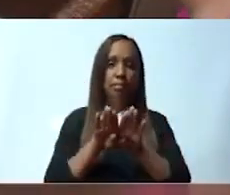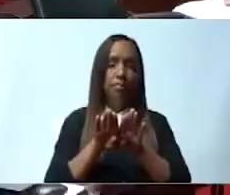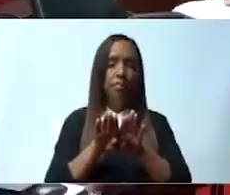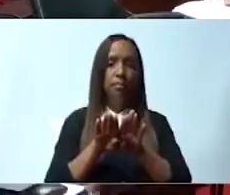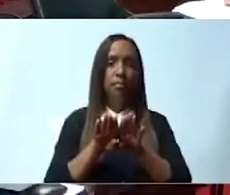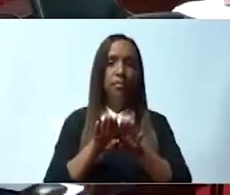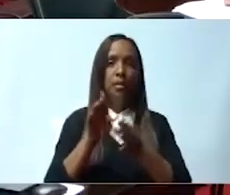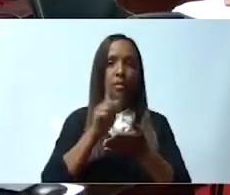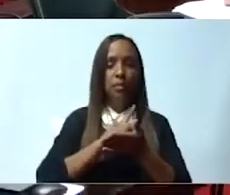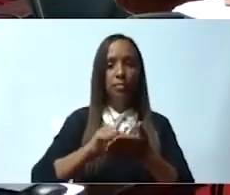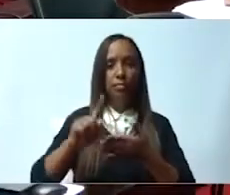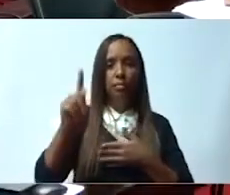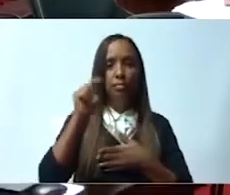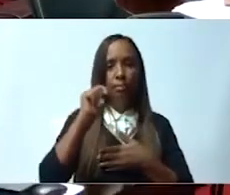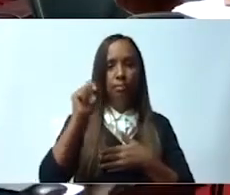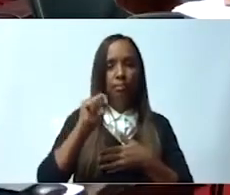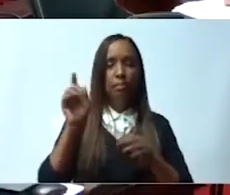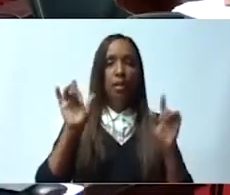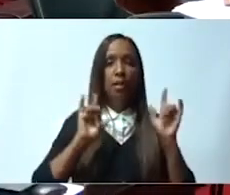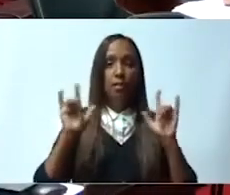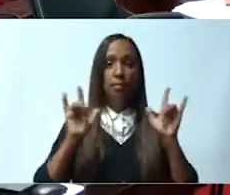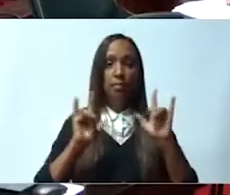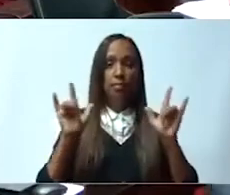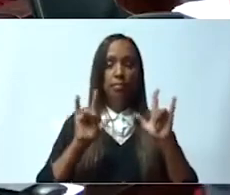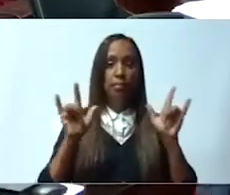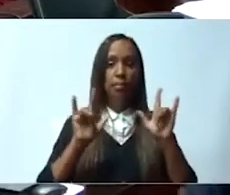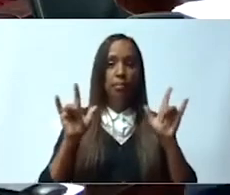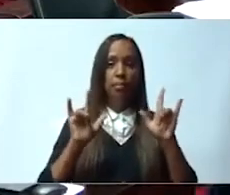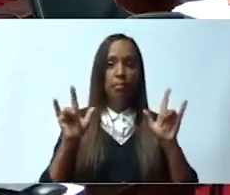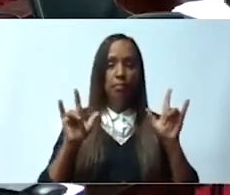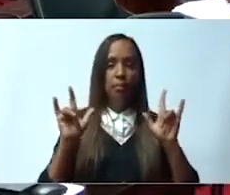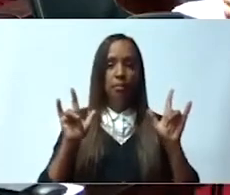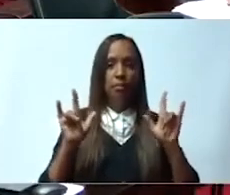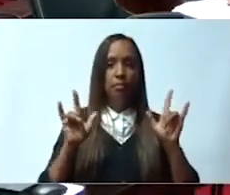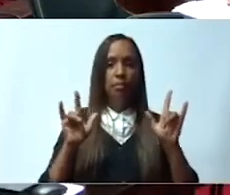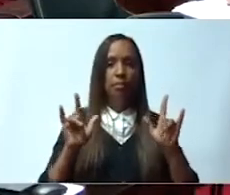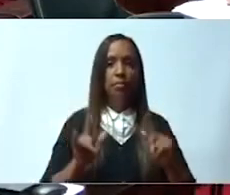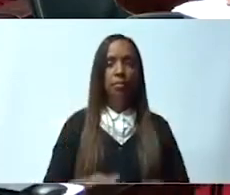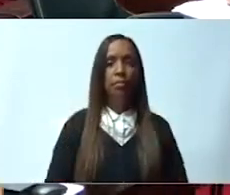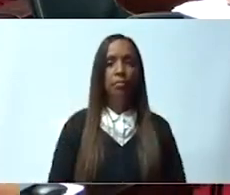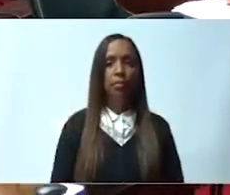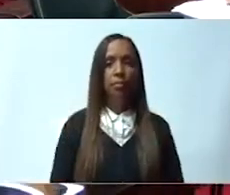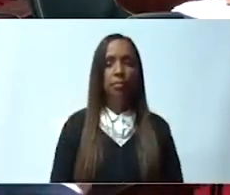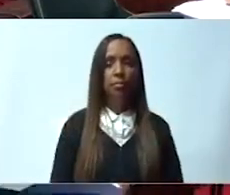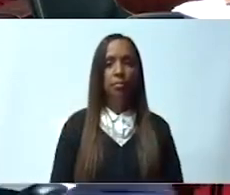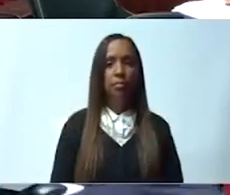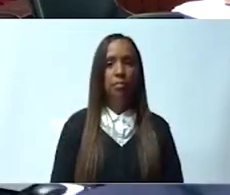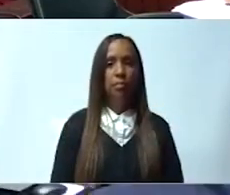Acá. No.